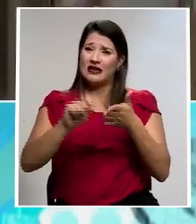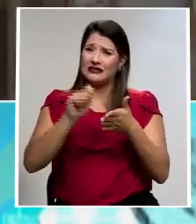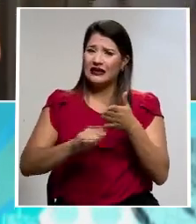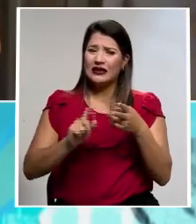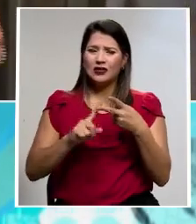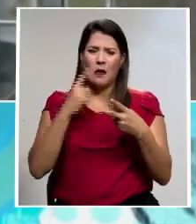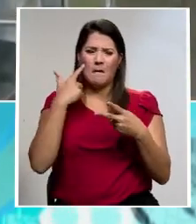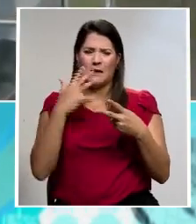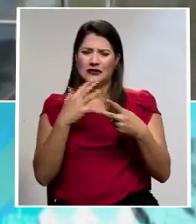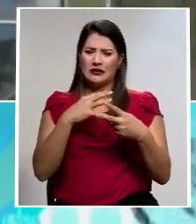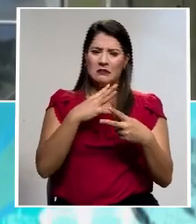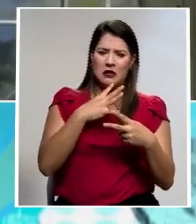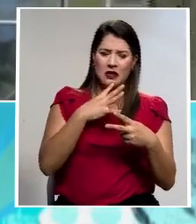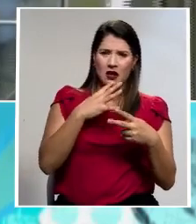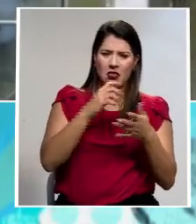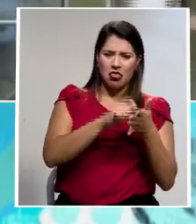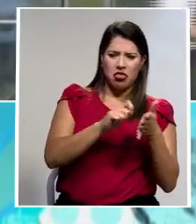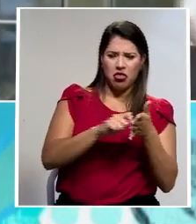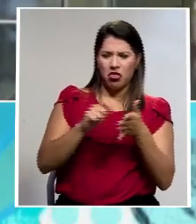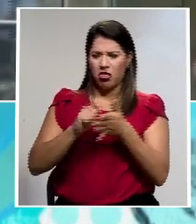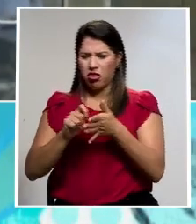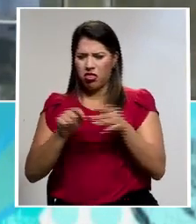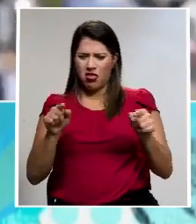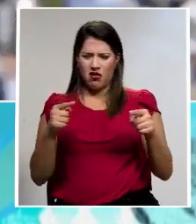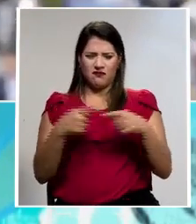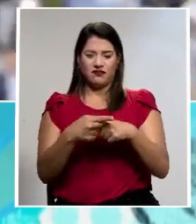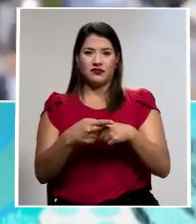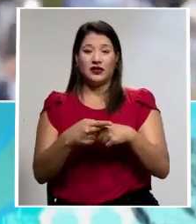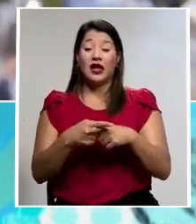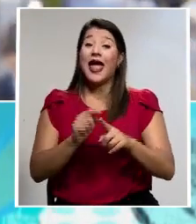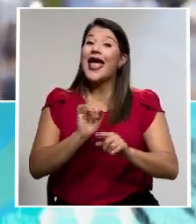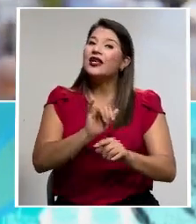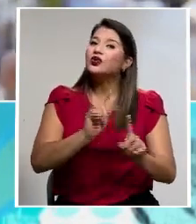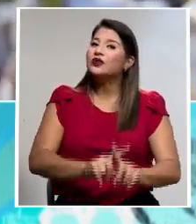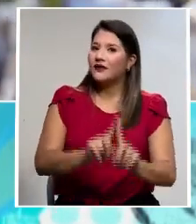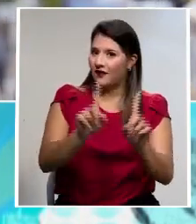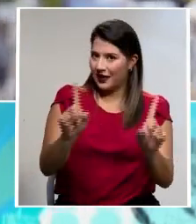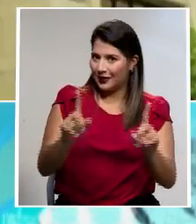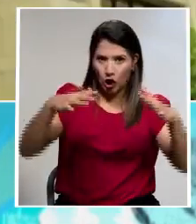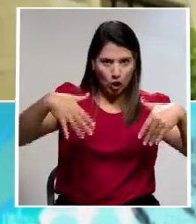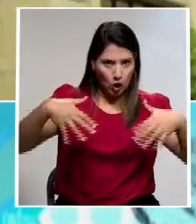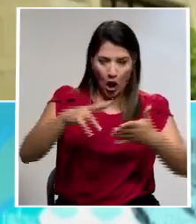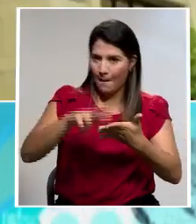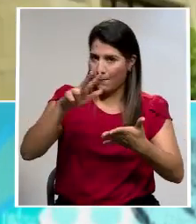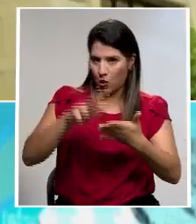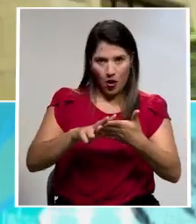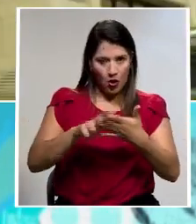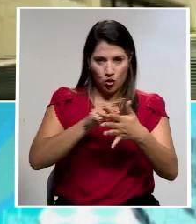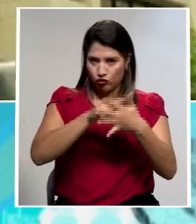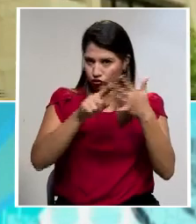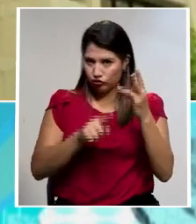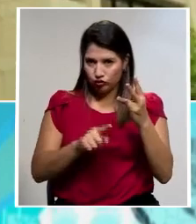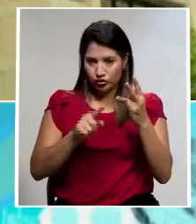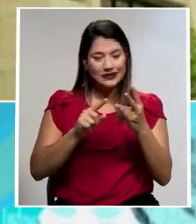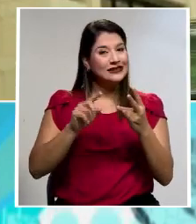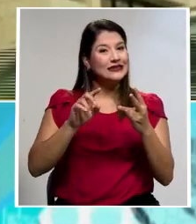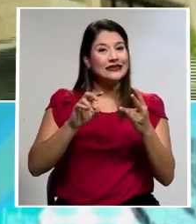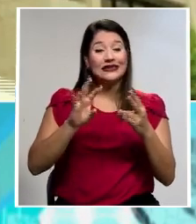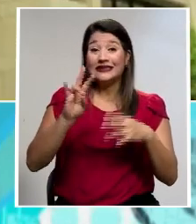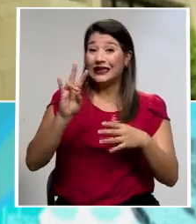contradicciones. Así que bueno, eso va a ser otra historia. Pero hoy por lo menos se dio este primer paso en lo